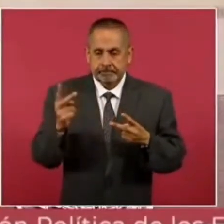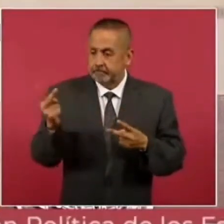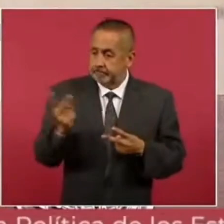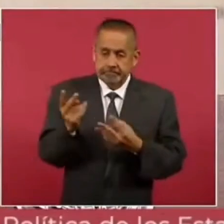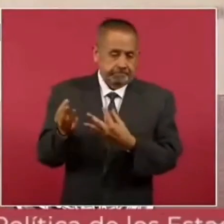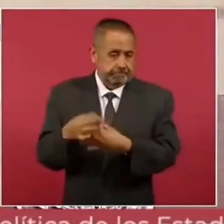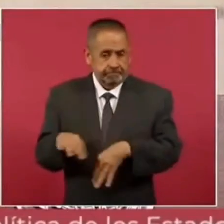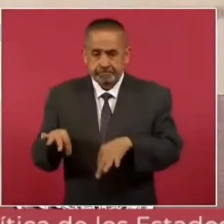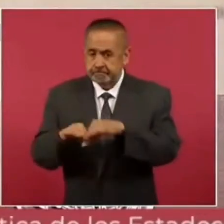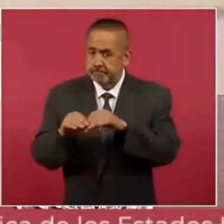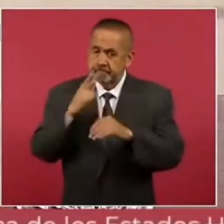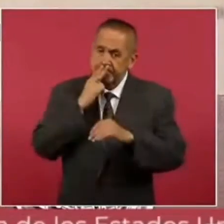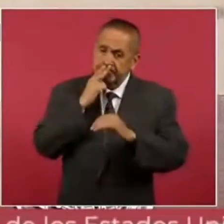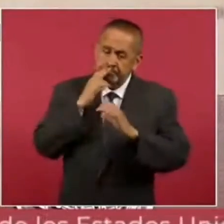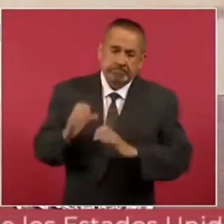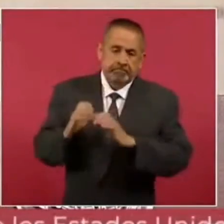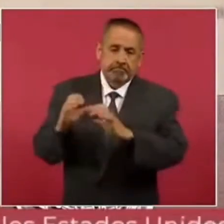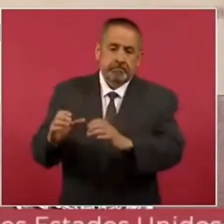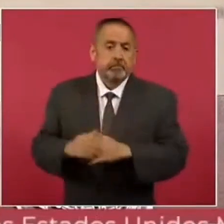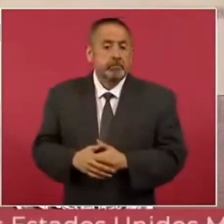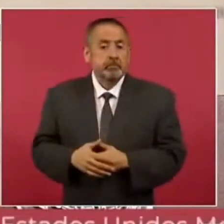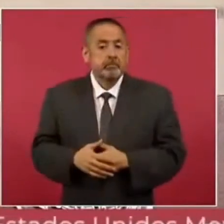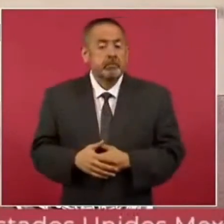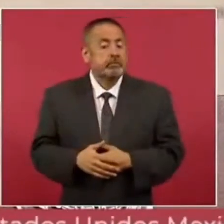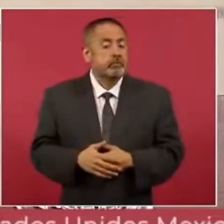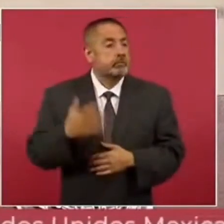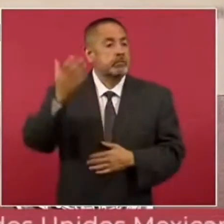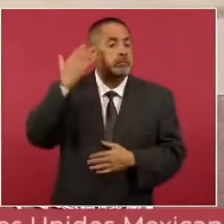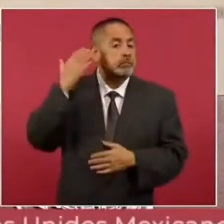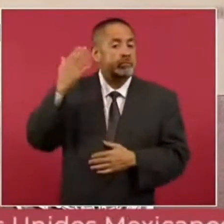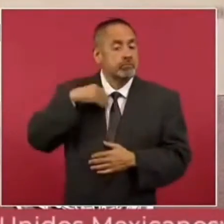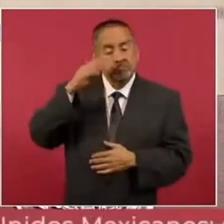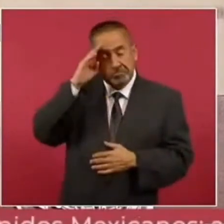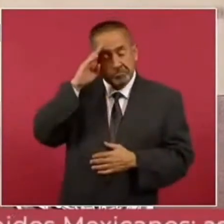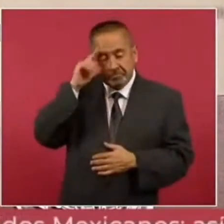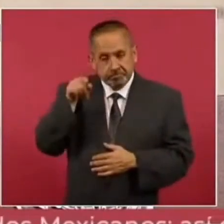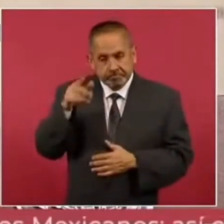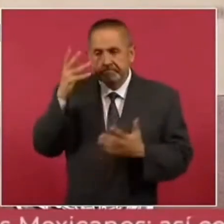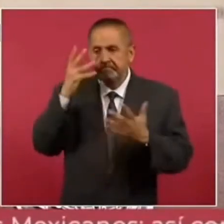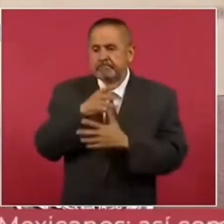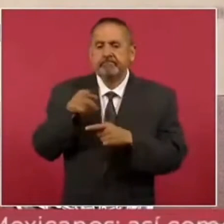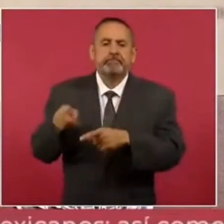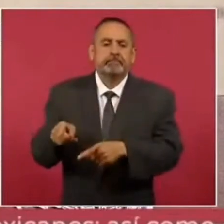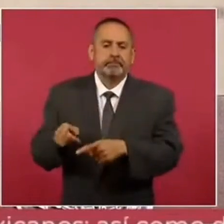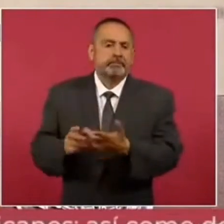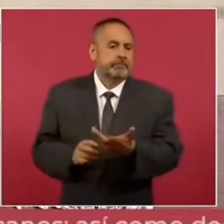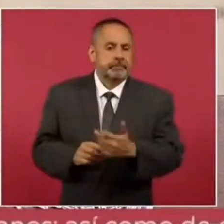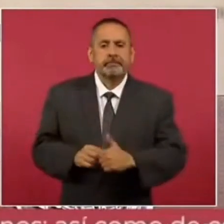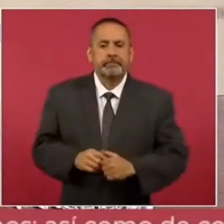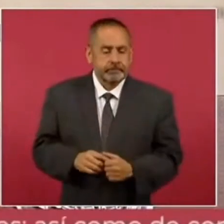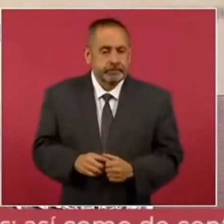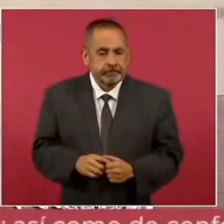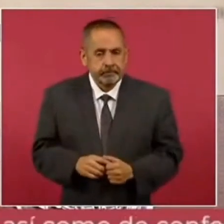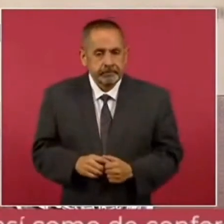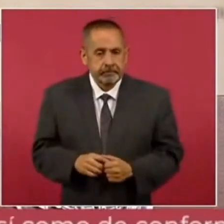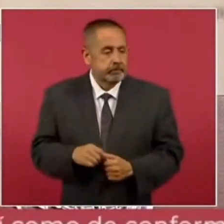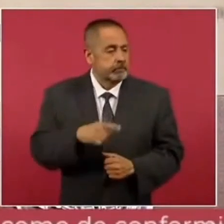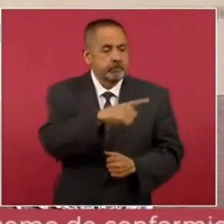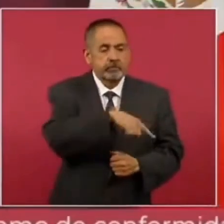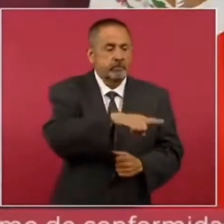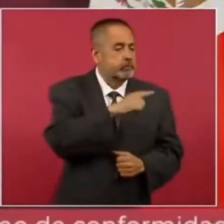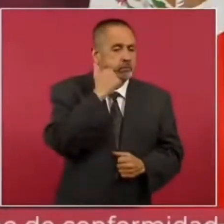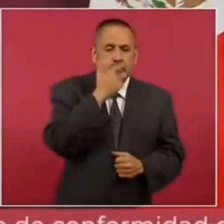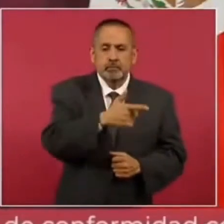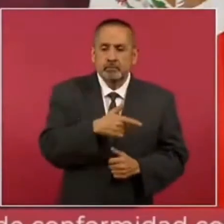Electricidad, que no estaban pues, contempladas para que siguieran